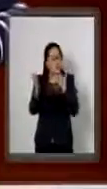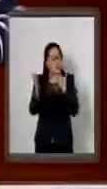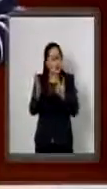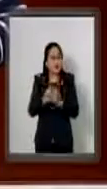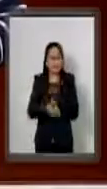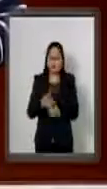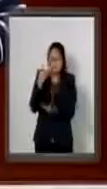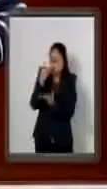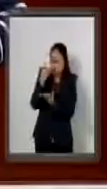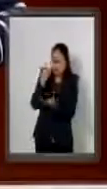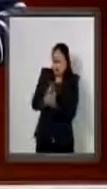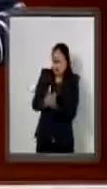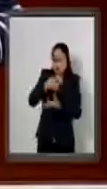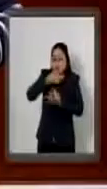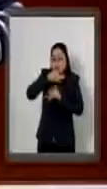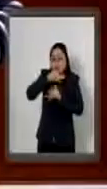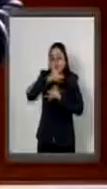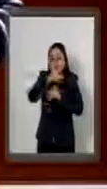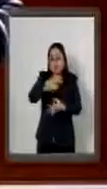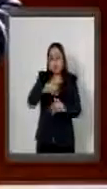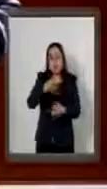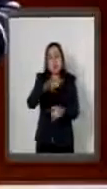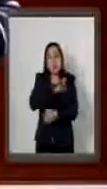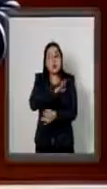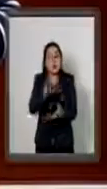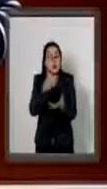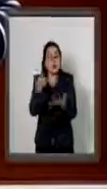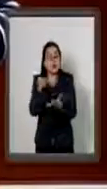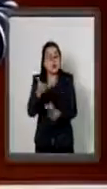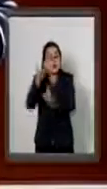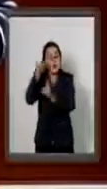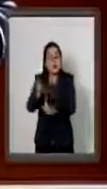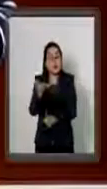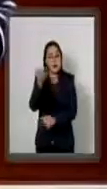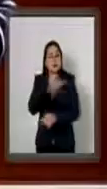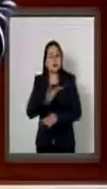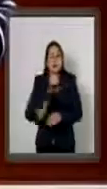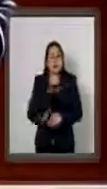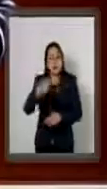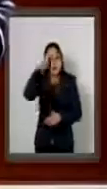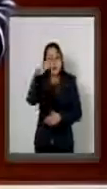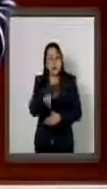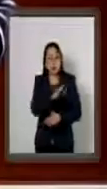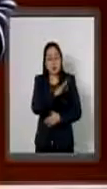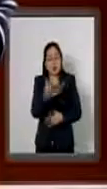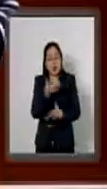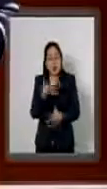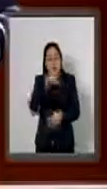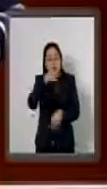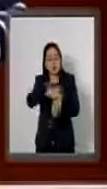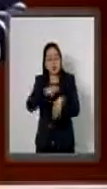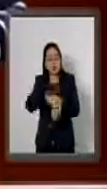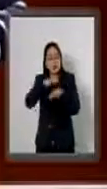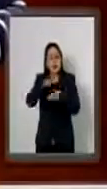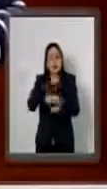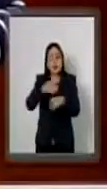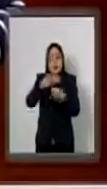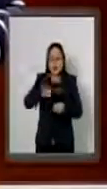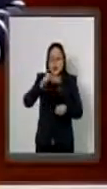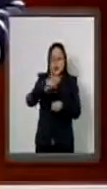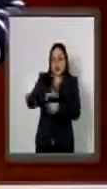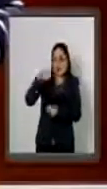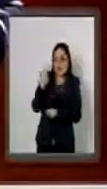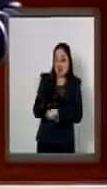la única declaratoria que puede emitir el Ejecutivo es en materia de